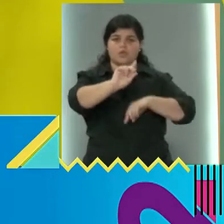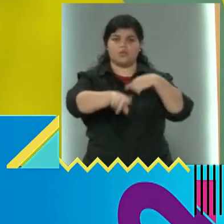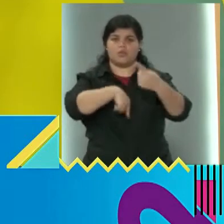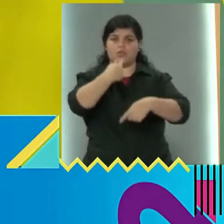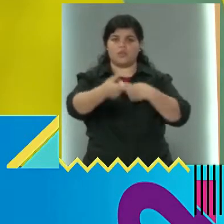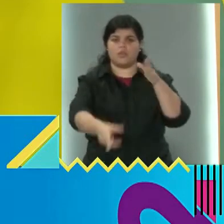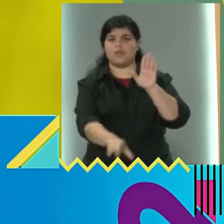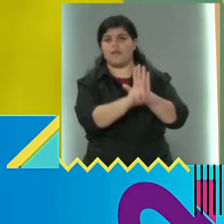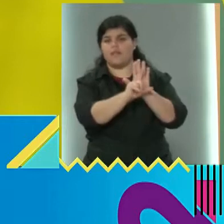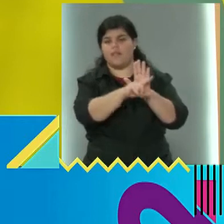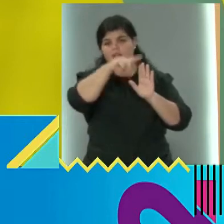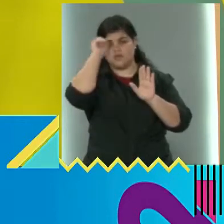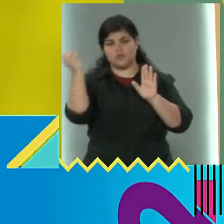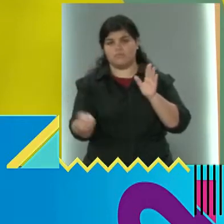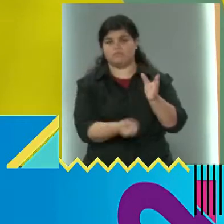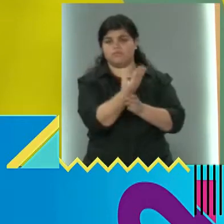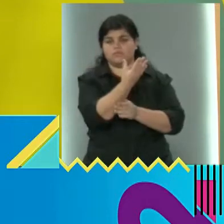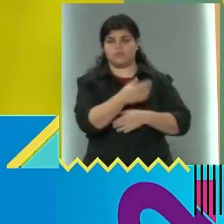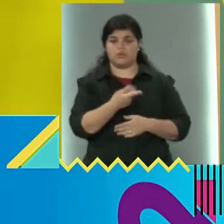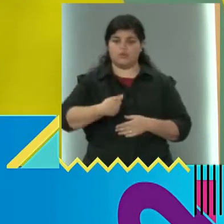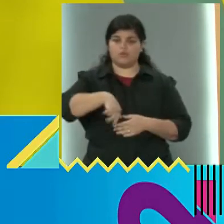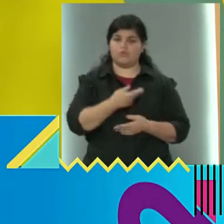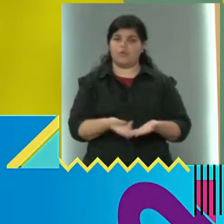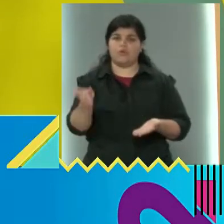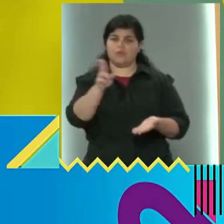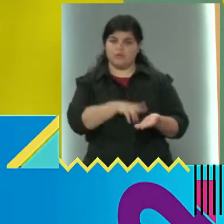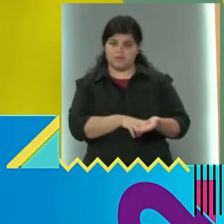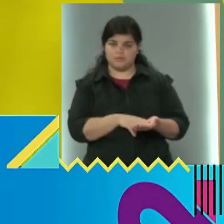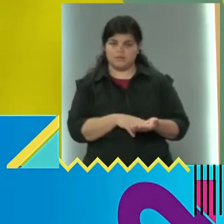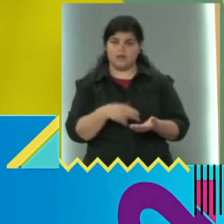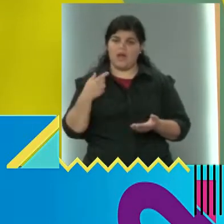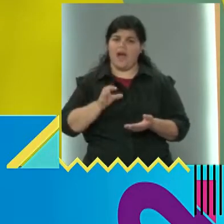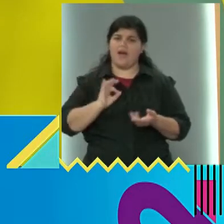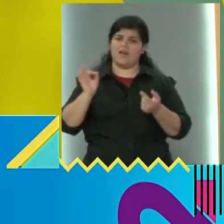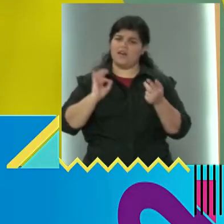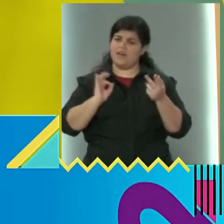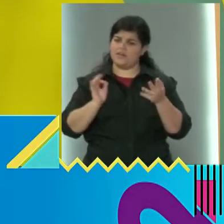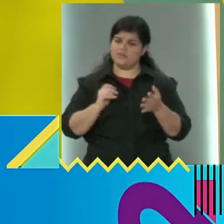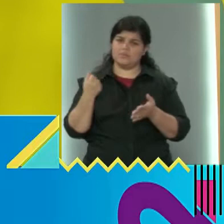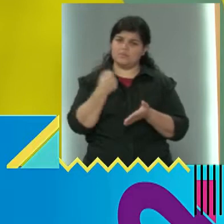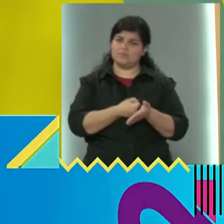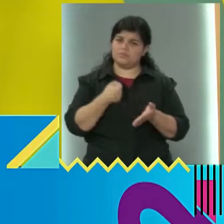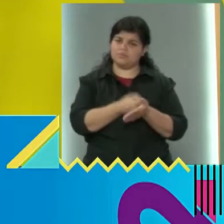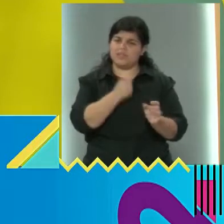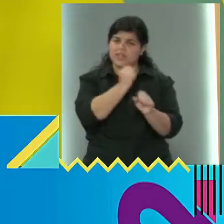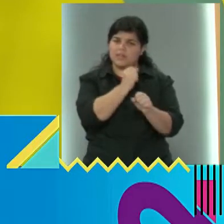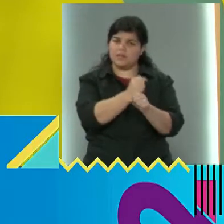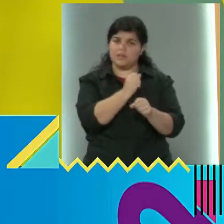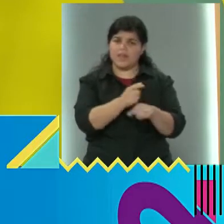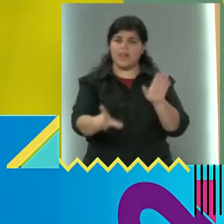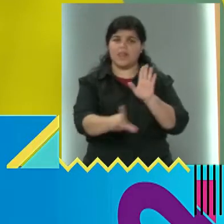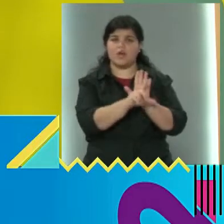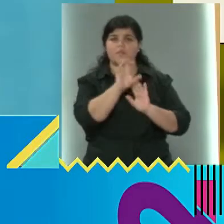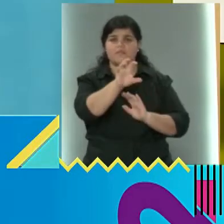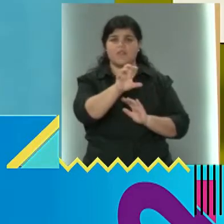leyes nacionales. Nosotros volvemos a insistir, porque lo venimos trabajando desde hace muchos años, una ley provincial de vivienda.